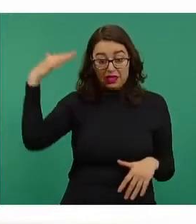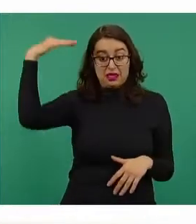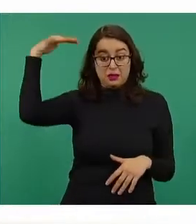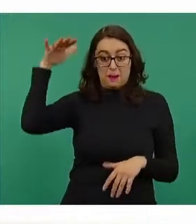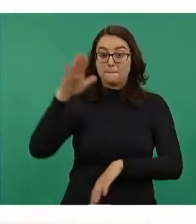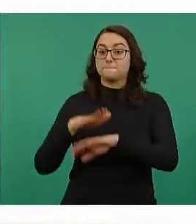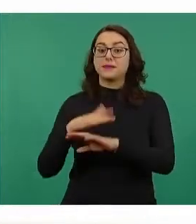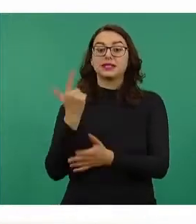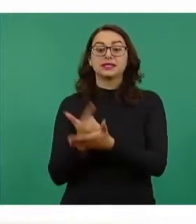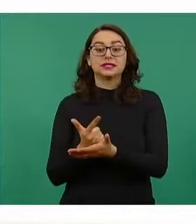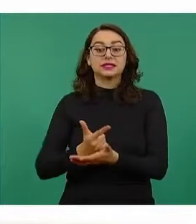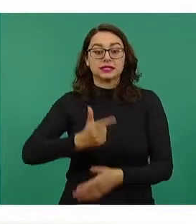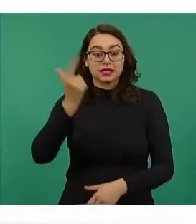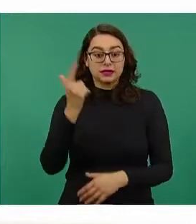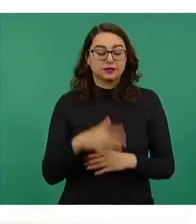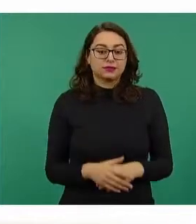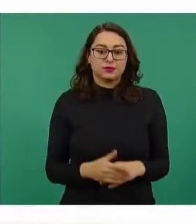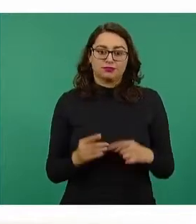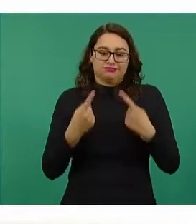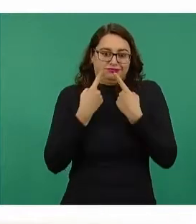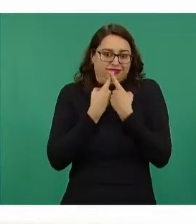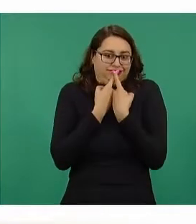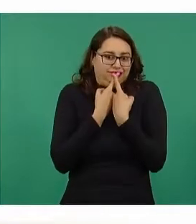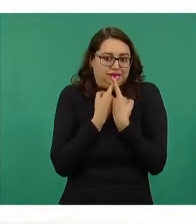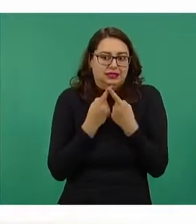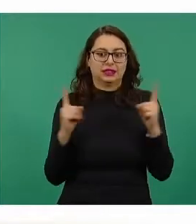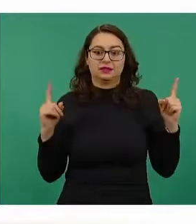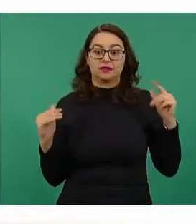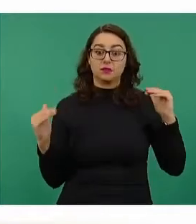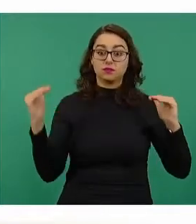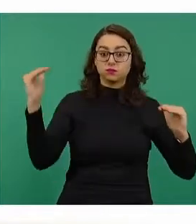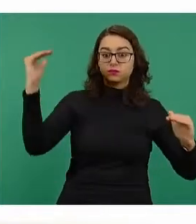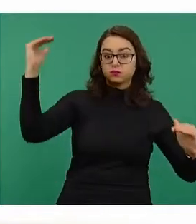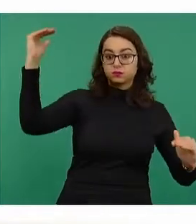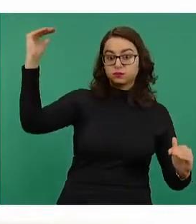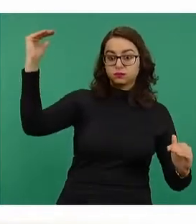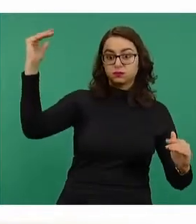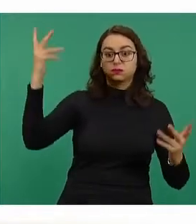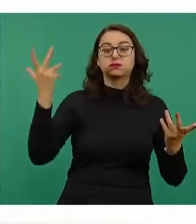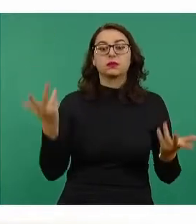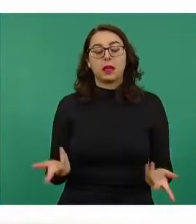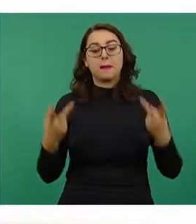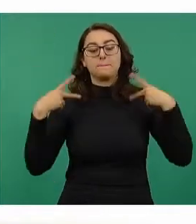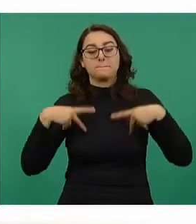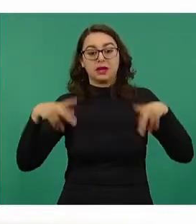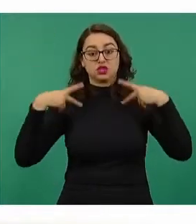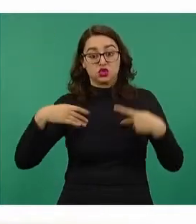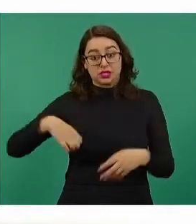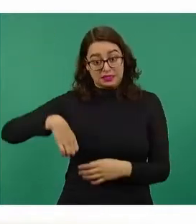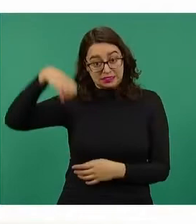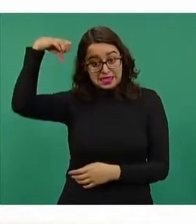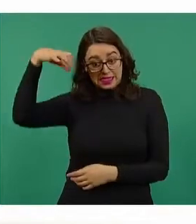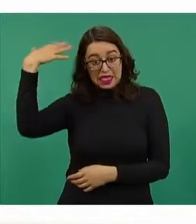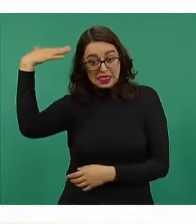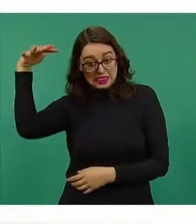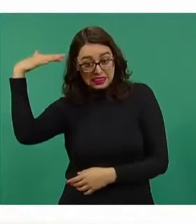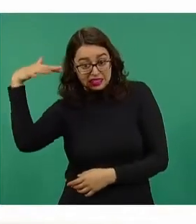vean ustedes la gran diferencia de mortalidad que hay entre las personas adultas y las